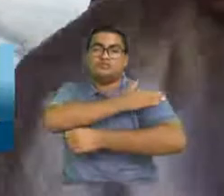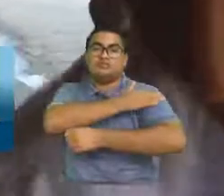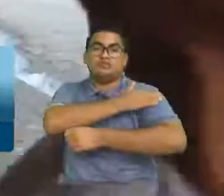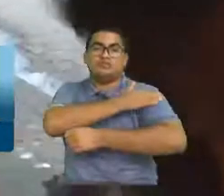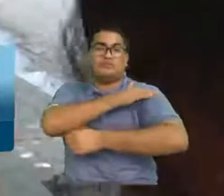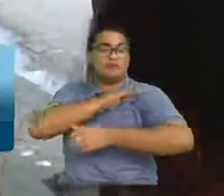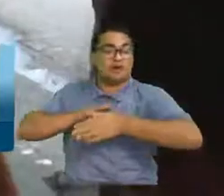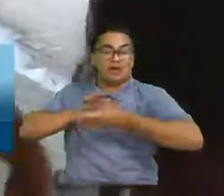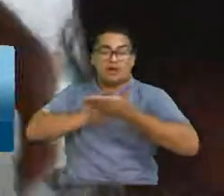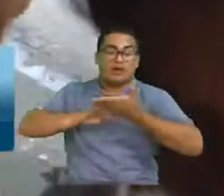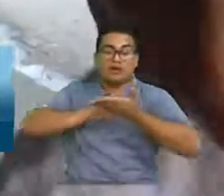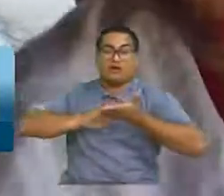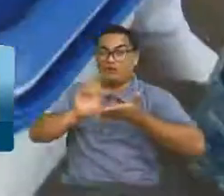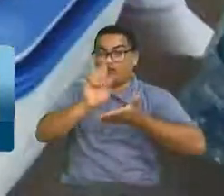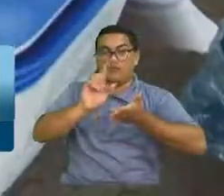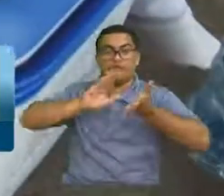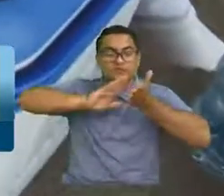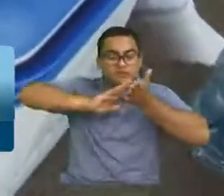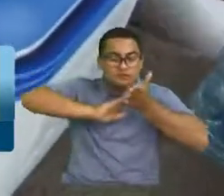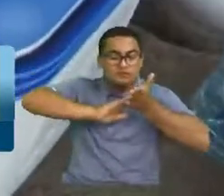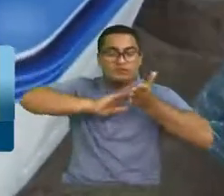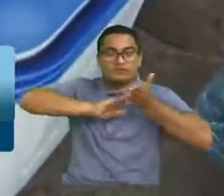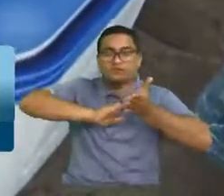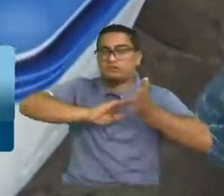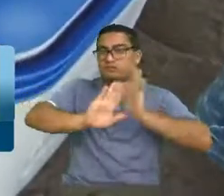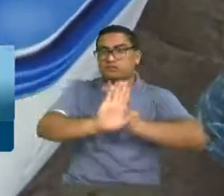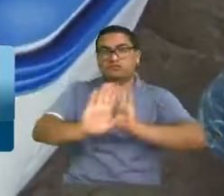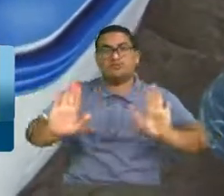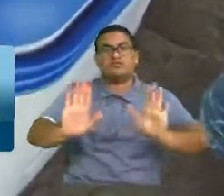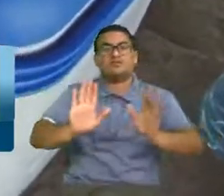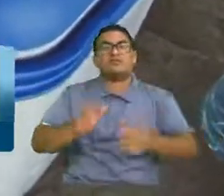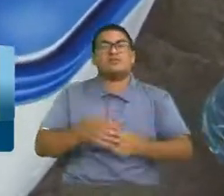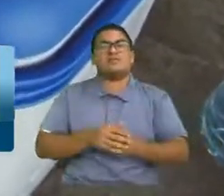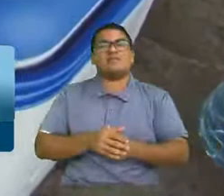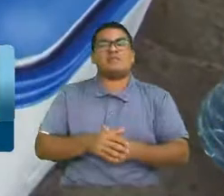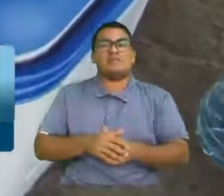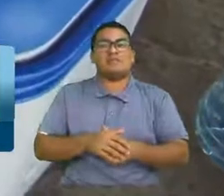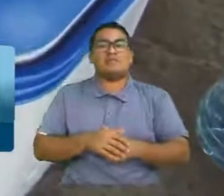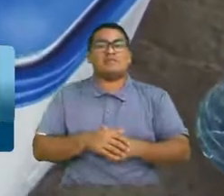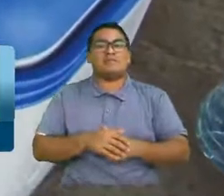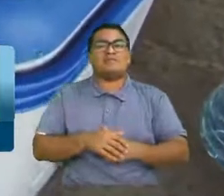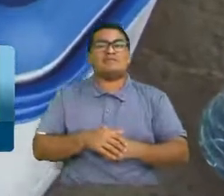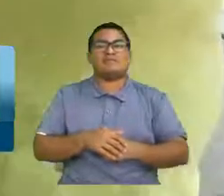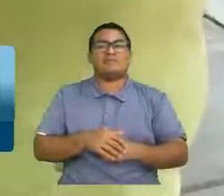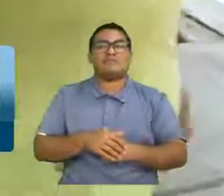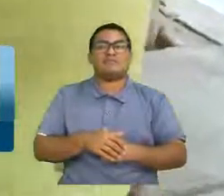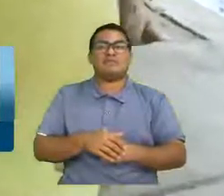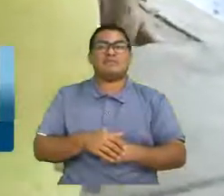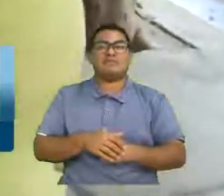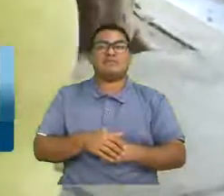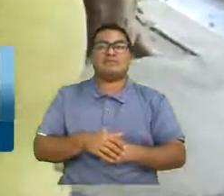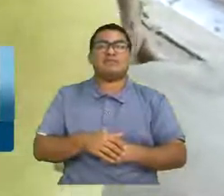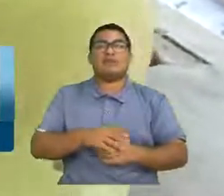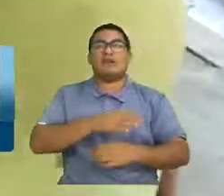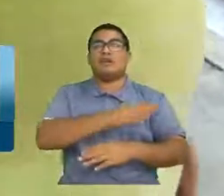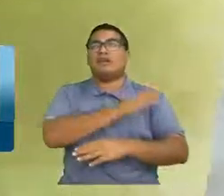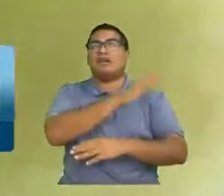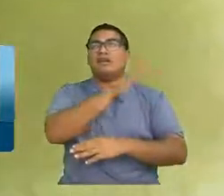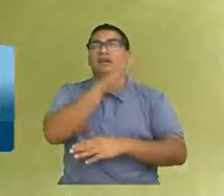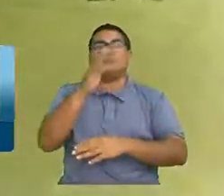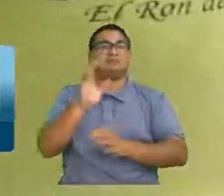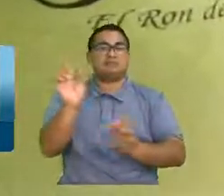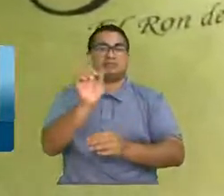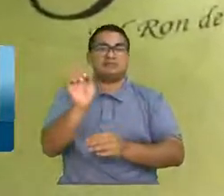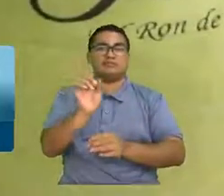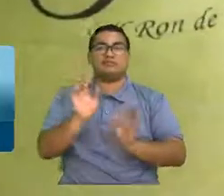sobado. No. El sobado es así. Sí. Y presión solo se presiona, sí. Correcto. Y no es que todo el día va a andarse presionando al